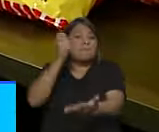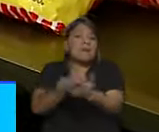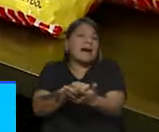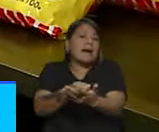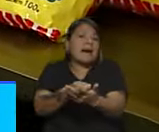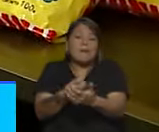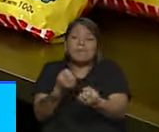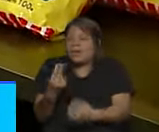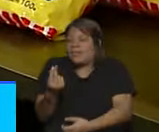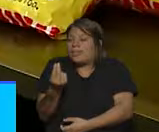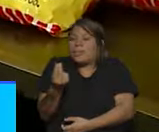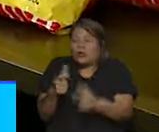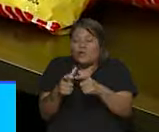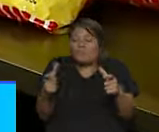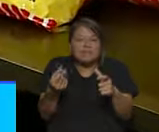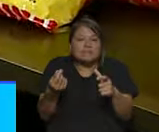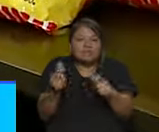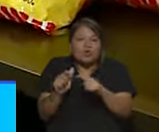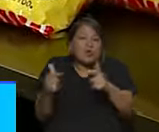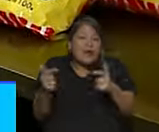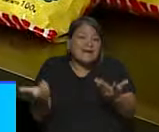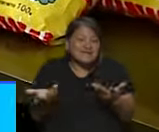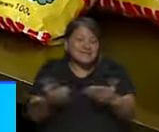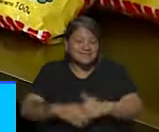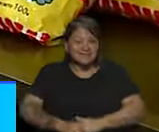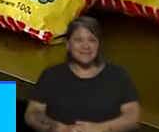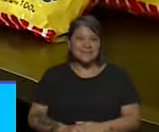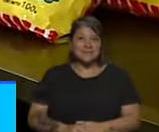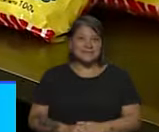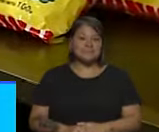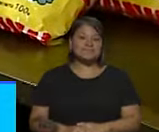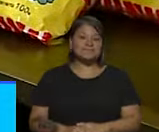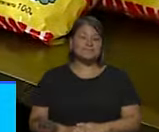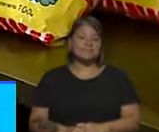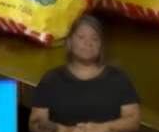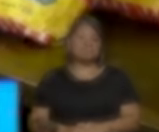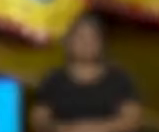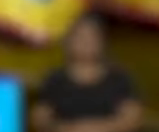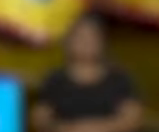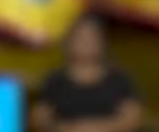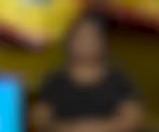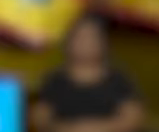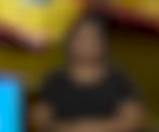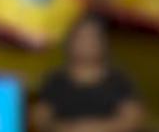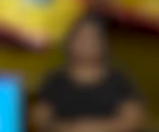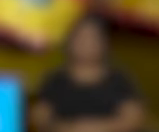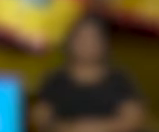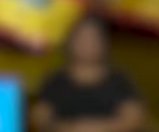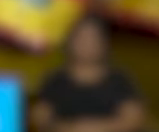el dinero para hacerlo de pagarlo todo lo que es consumir así en benine